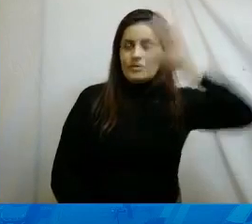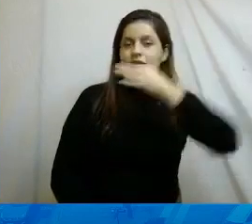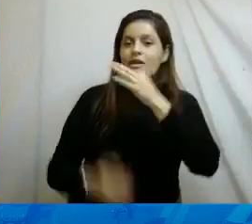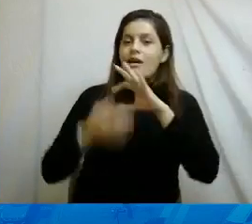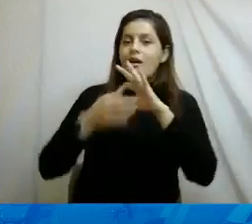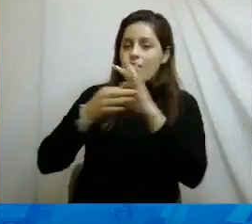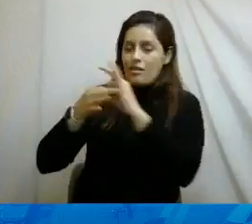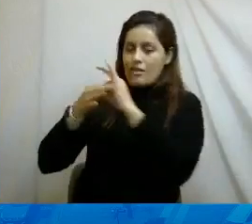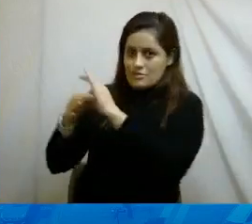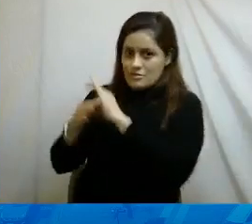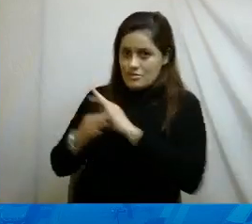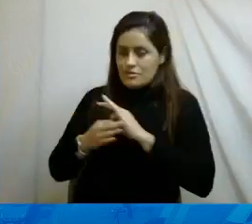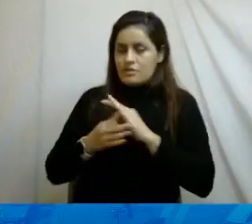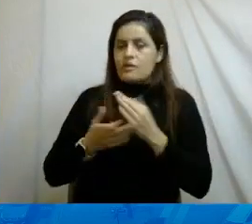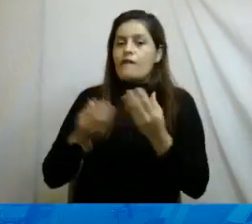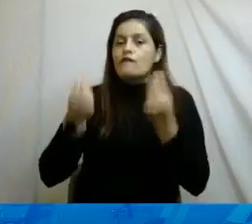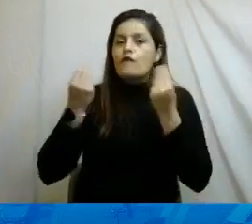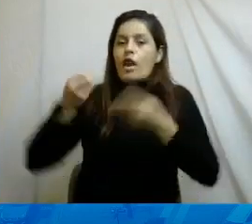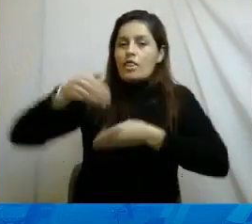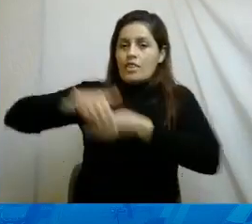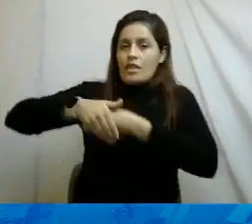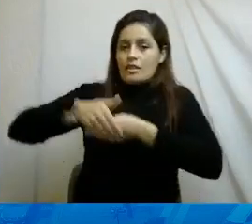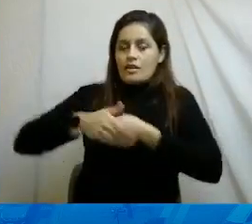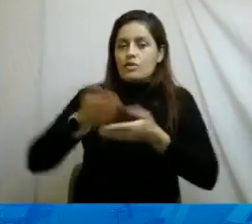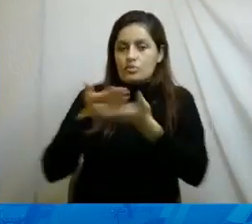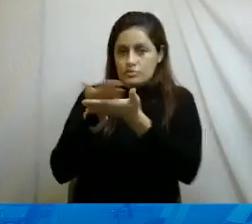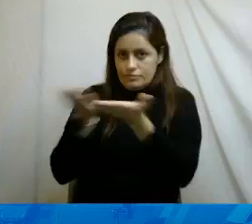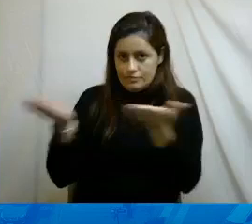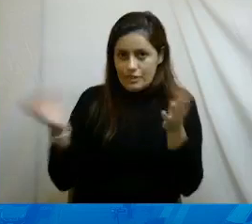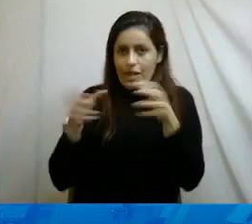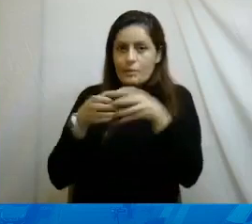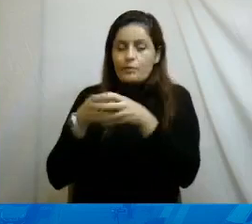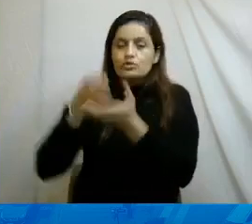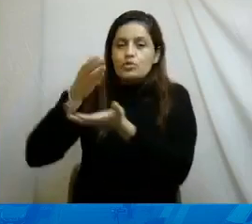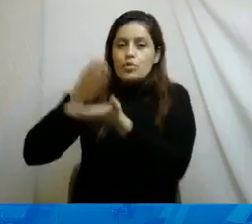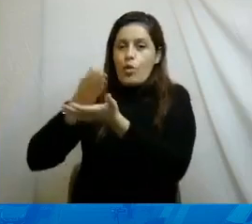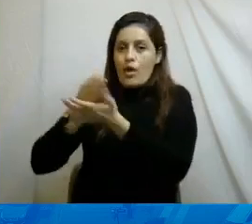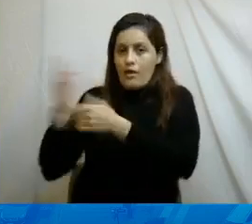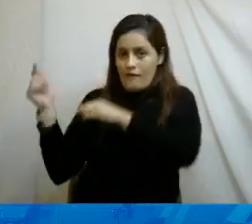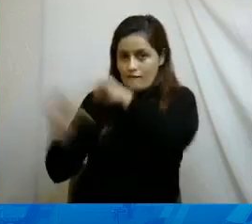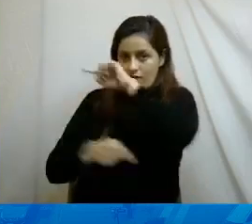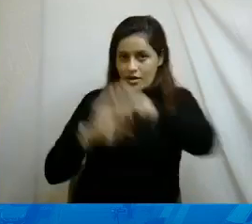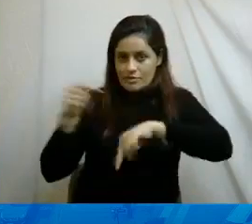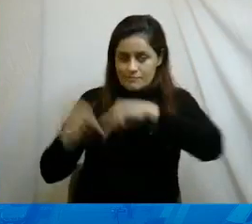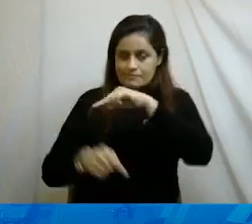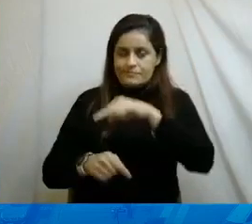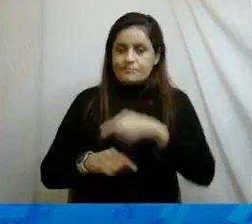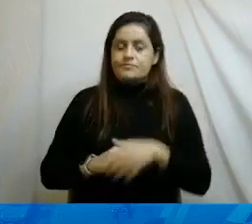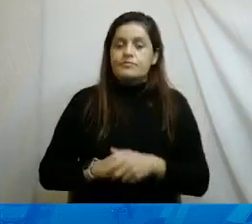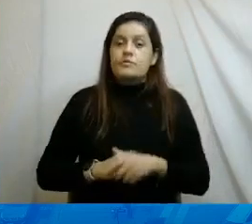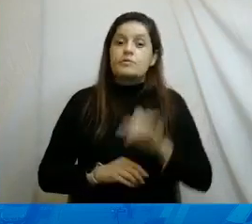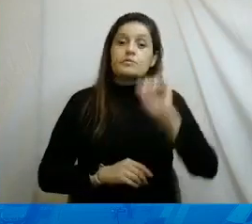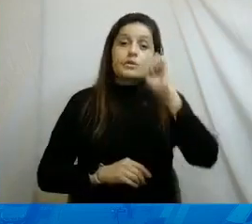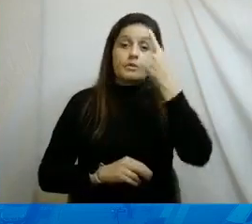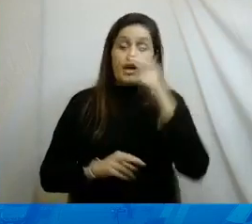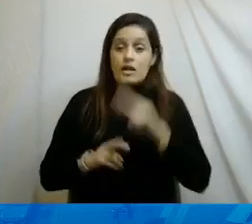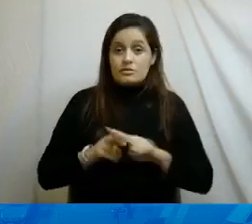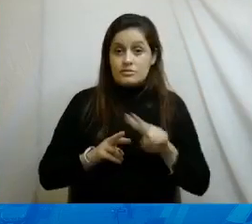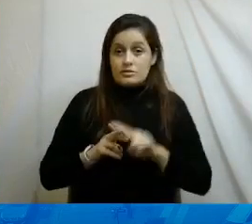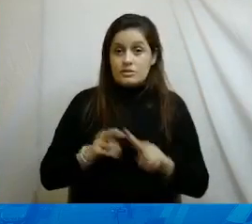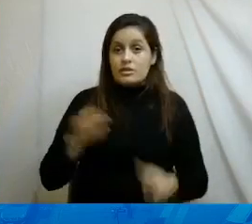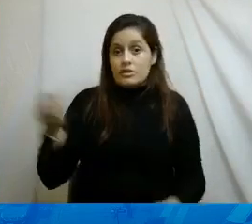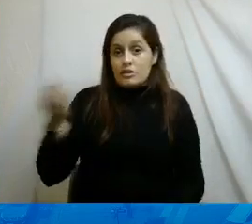todo el equipo del colegio que está aquí este día. Yo creo que lo primero que hay que hacer, lo dijo el